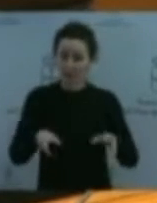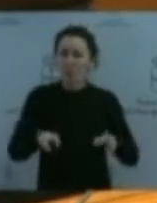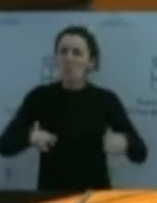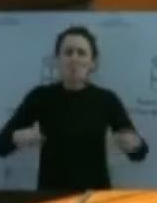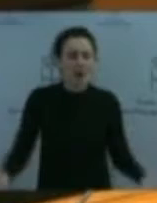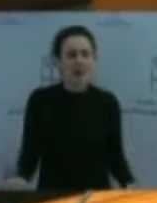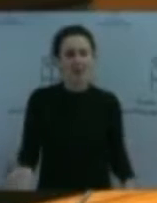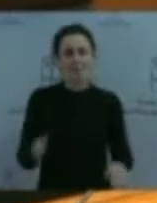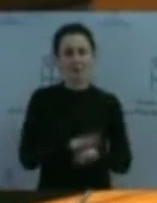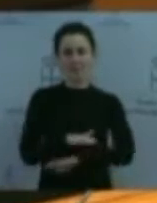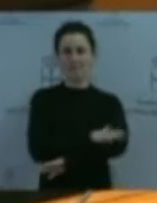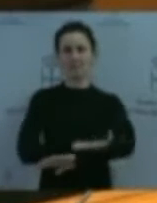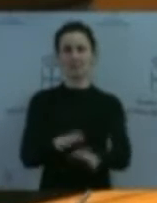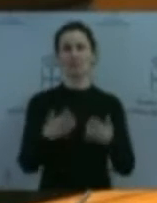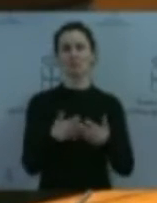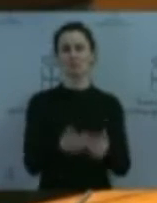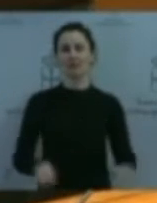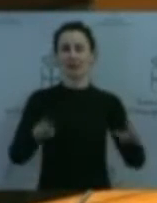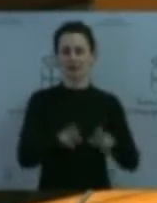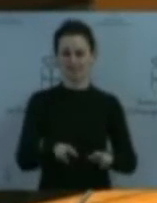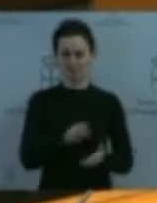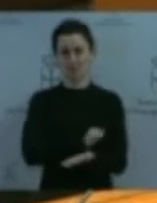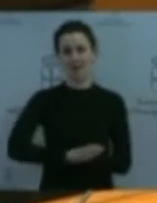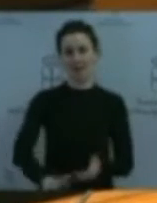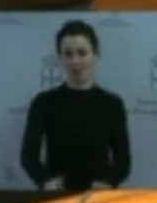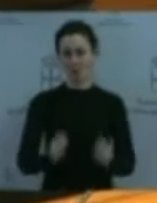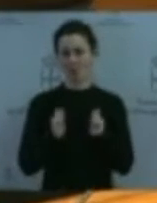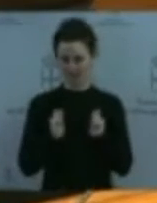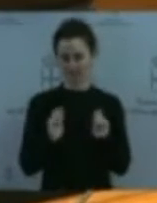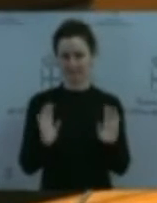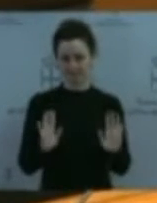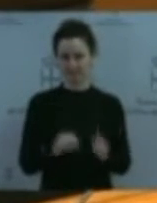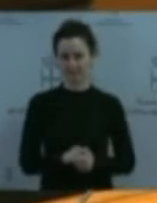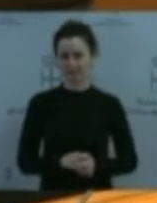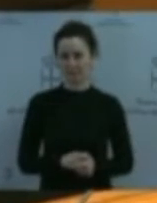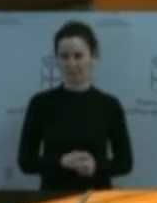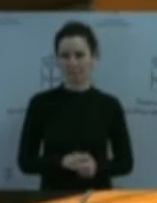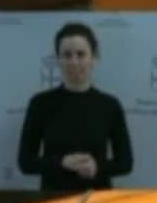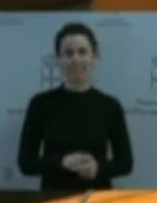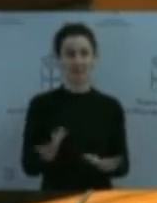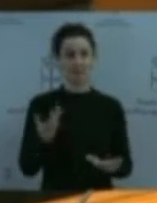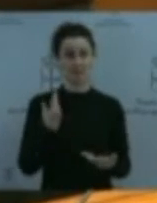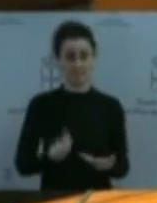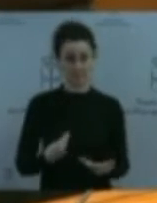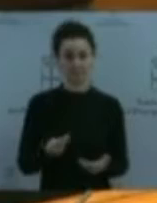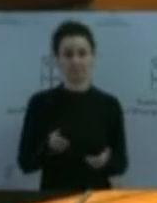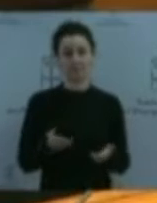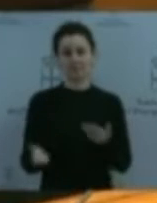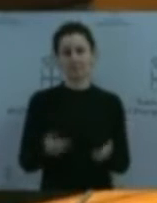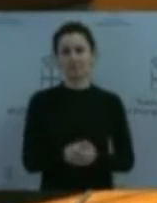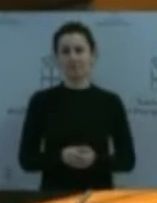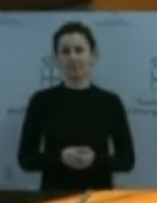de garante y que avaló la operación entre Alcoa y Parter. En este sentido, el Ministerio no solo no ha cumplido